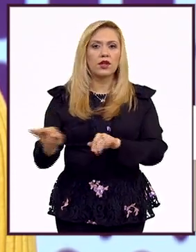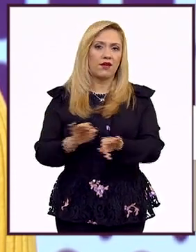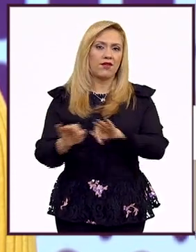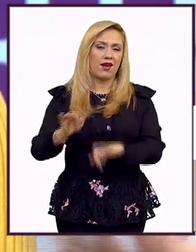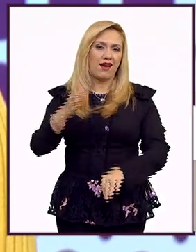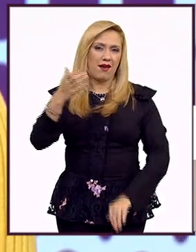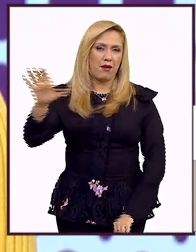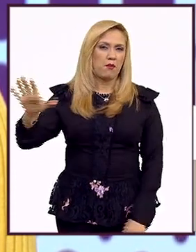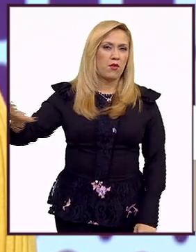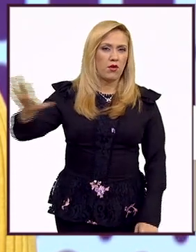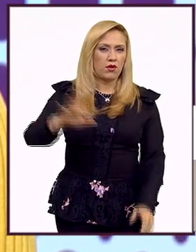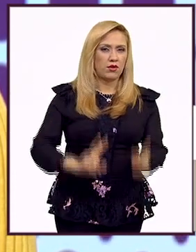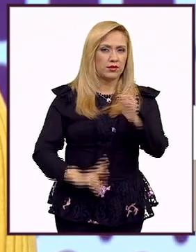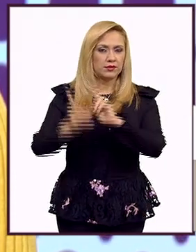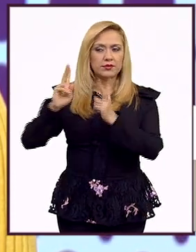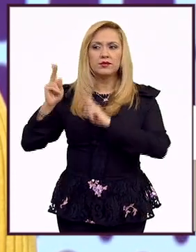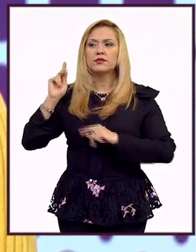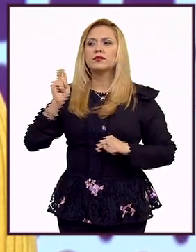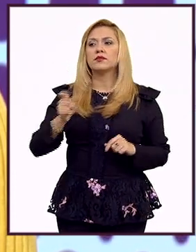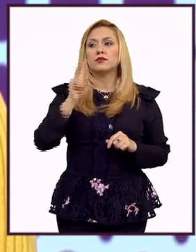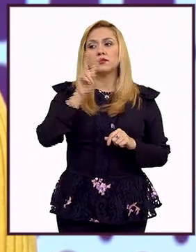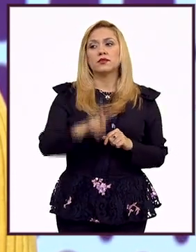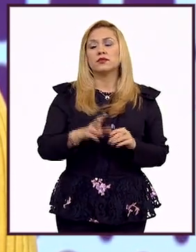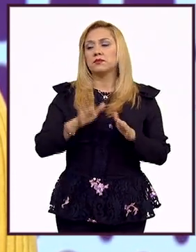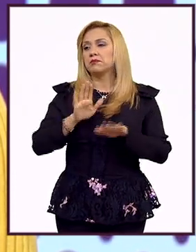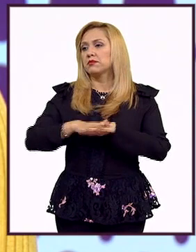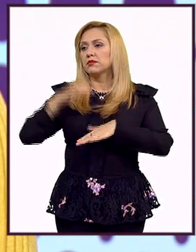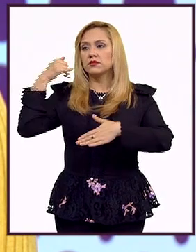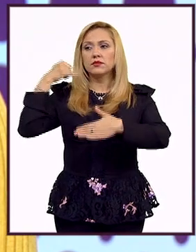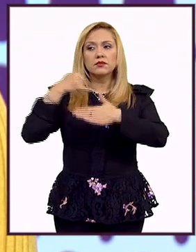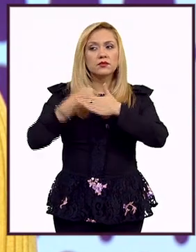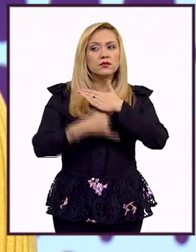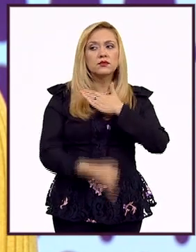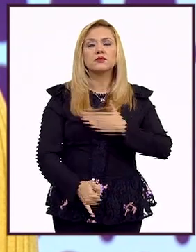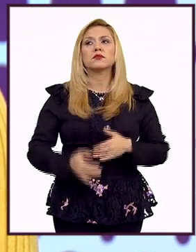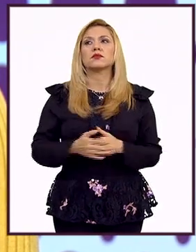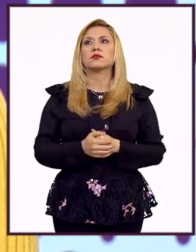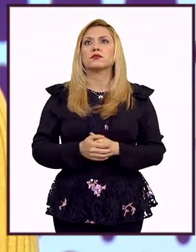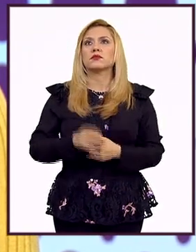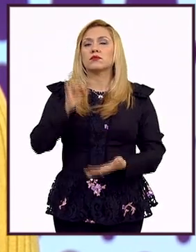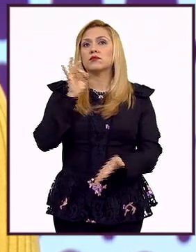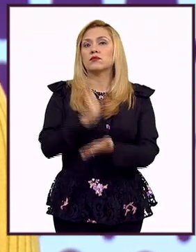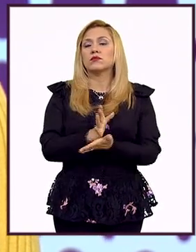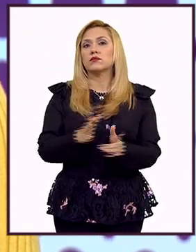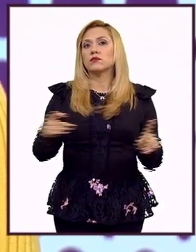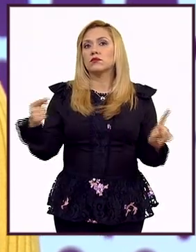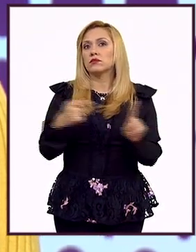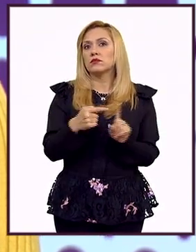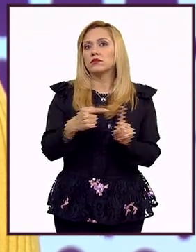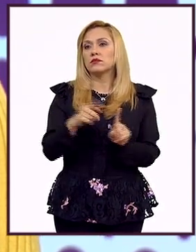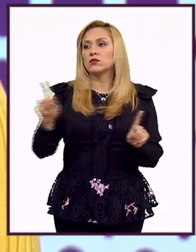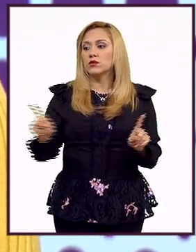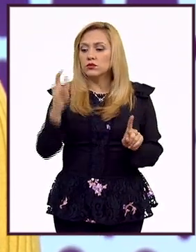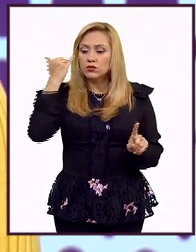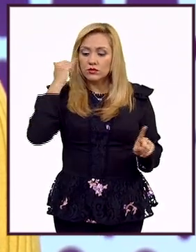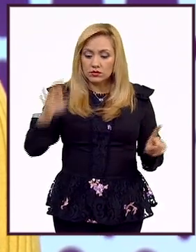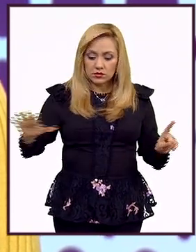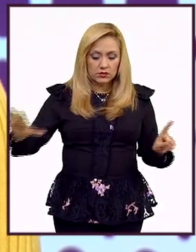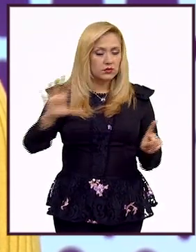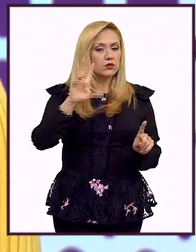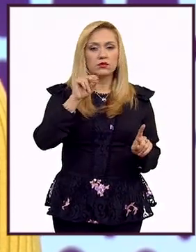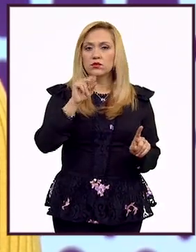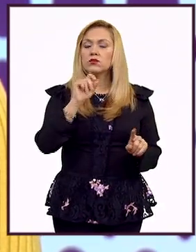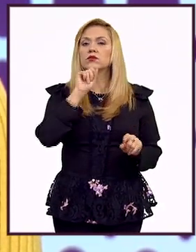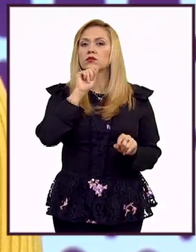pues justamente hace un concepto bastante amplio que no solamente abarca a pueblos indígenas, sino